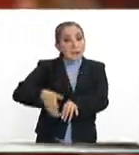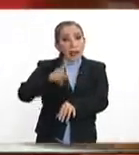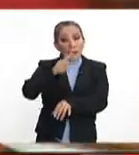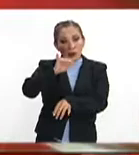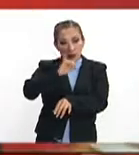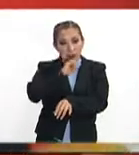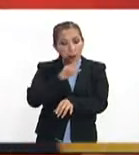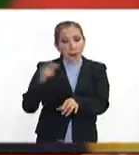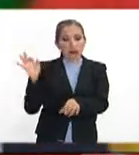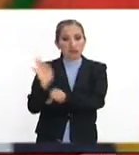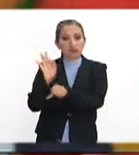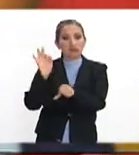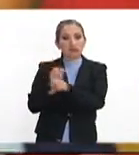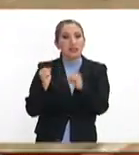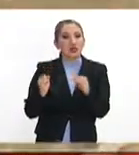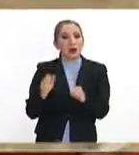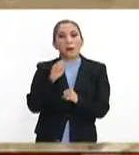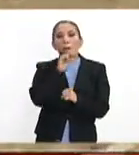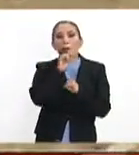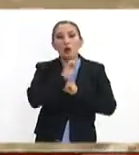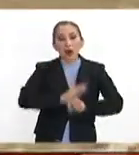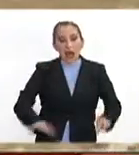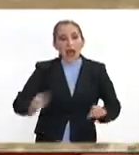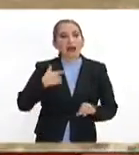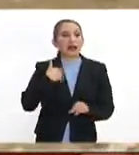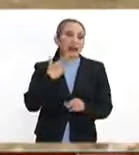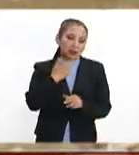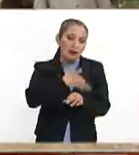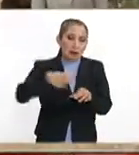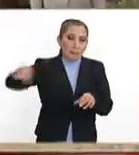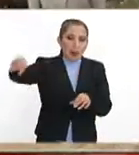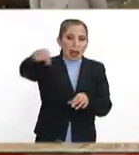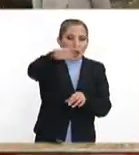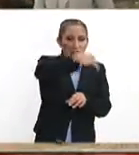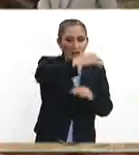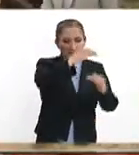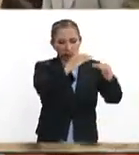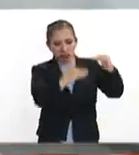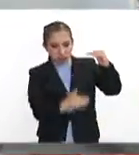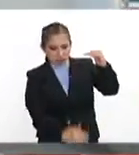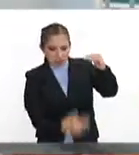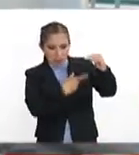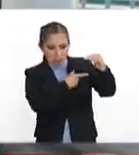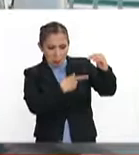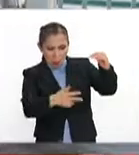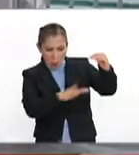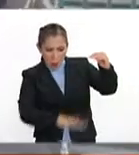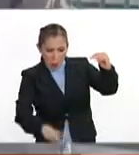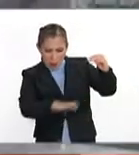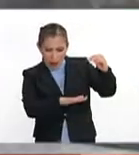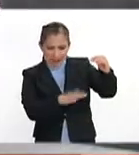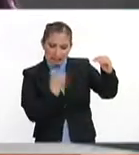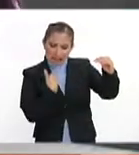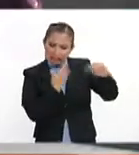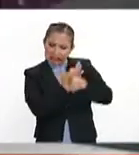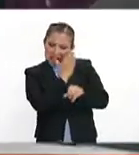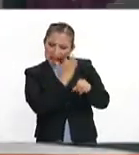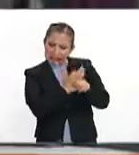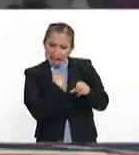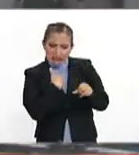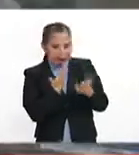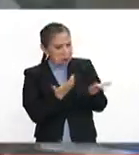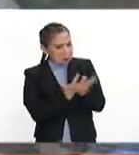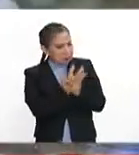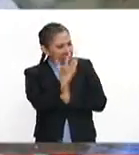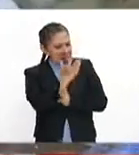Prospera tenga seguro popular. No puedes concebir que estas familias que están por debajo de la línea de bienestar mínimo, que son pobres